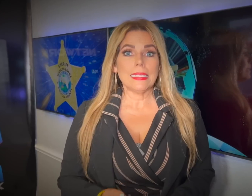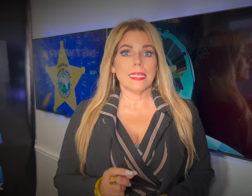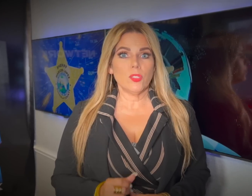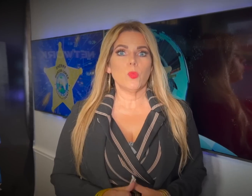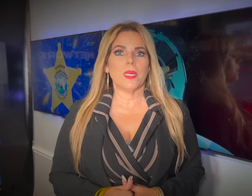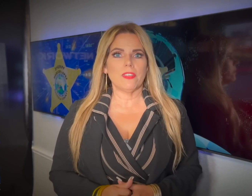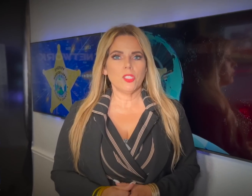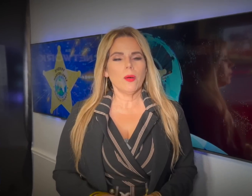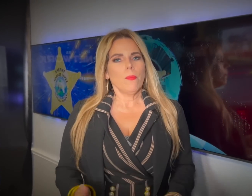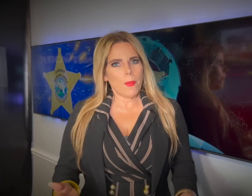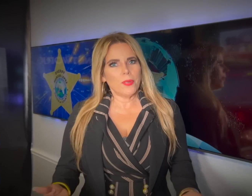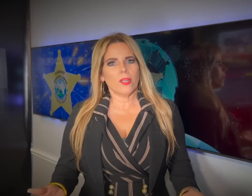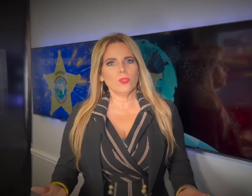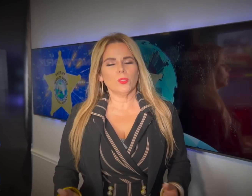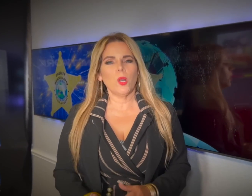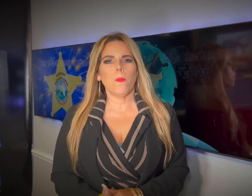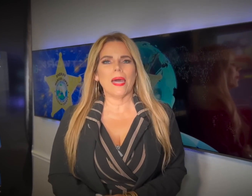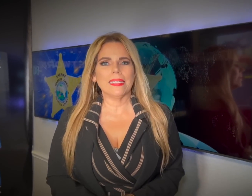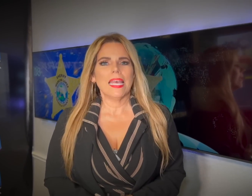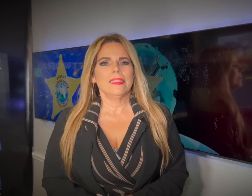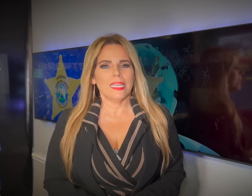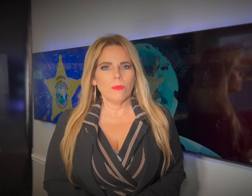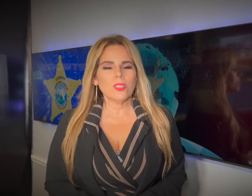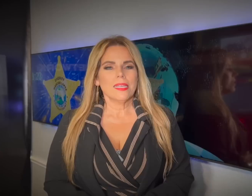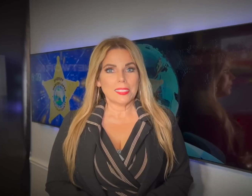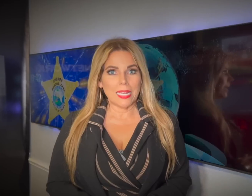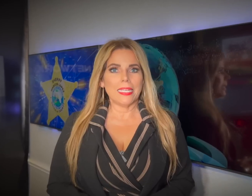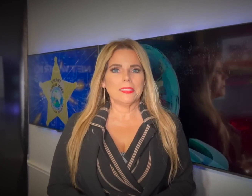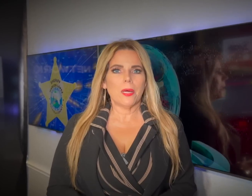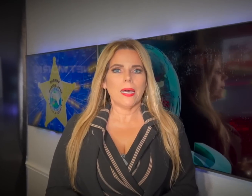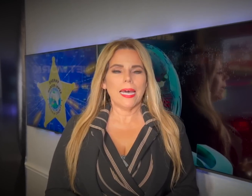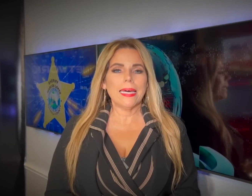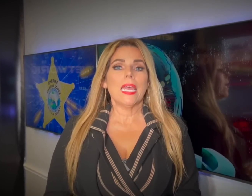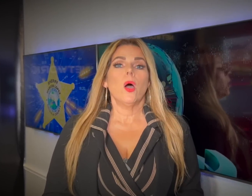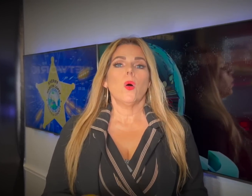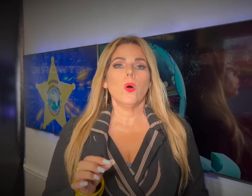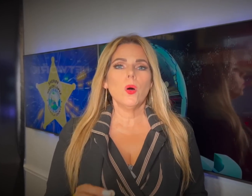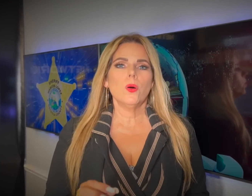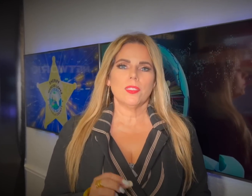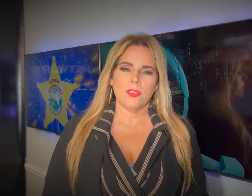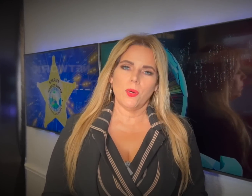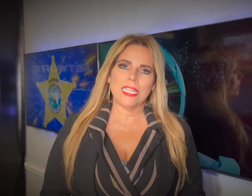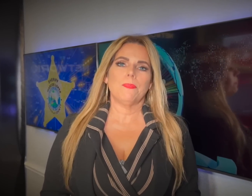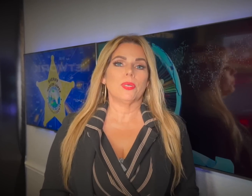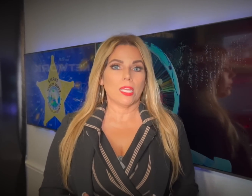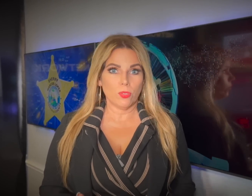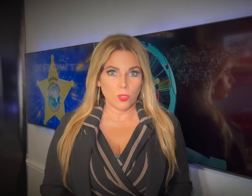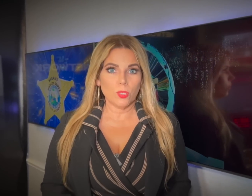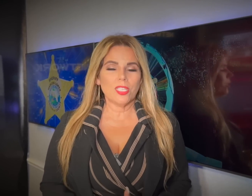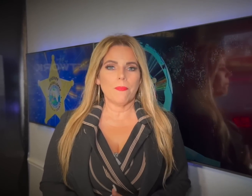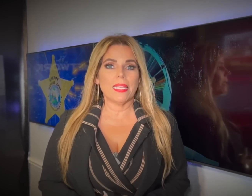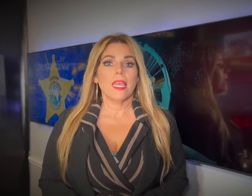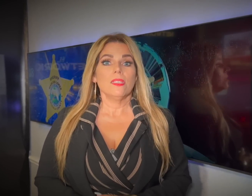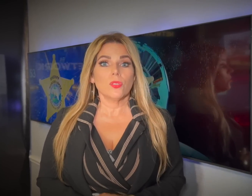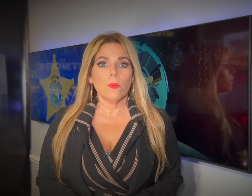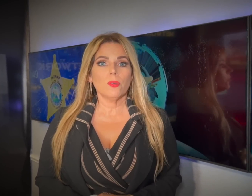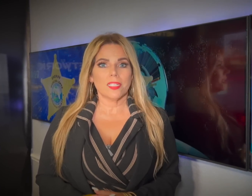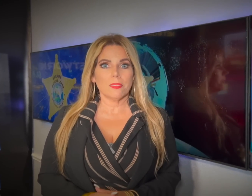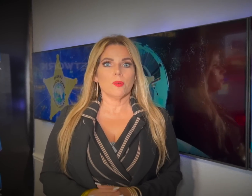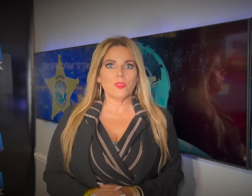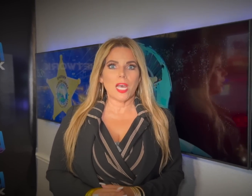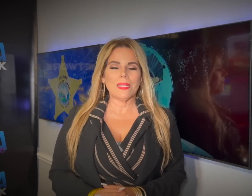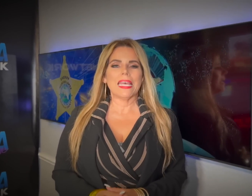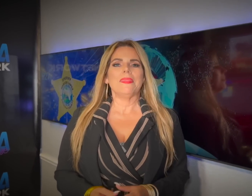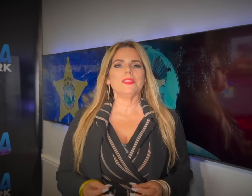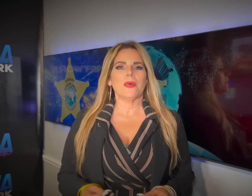y sin supervisión, pues porque nosotros los padres tenemos que salir a trabajar. Ojo, señores, porque nosotros también somos